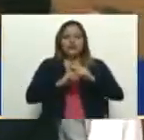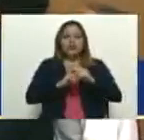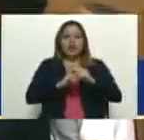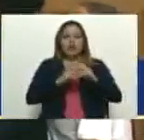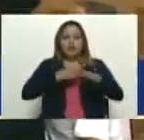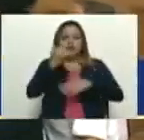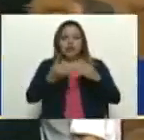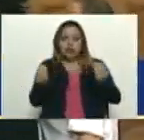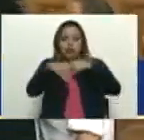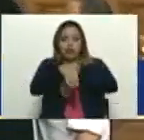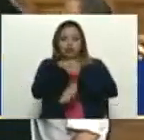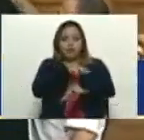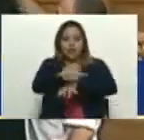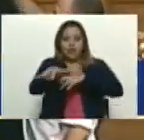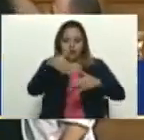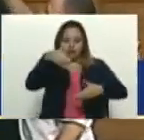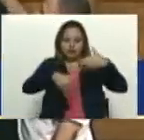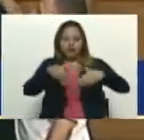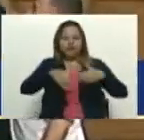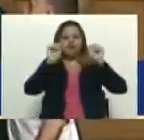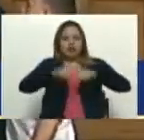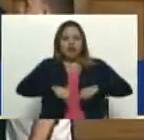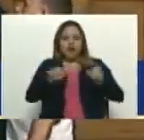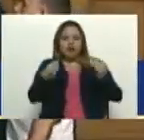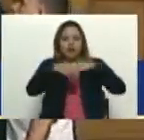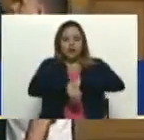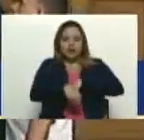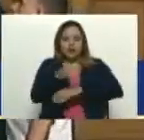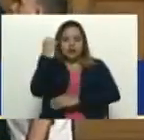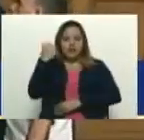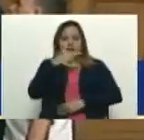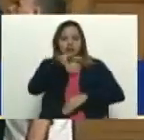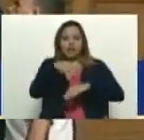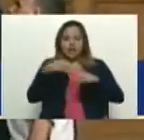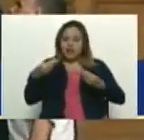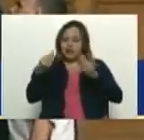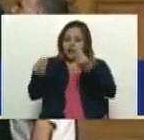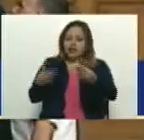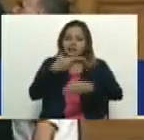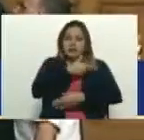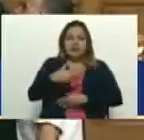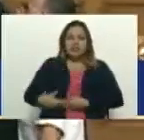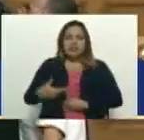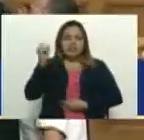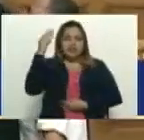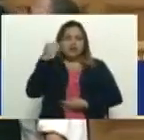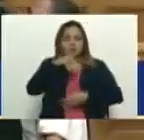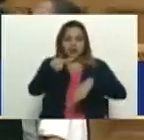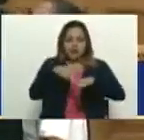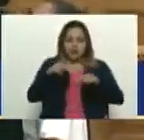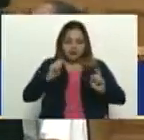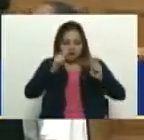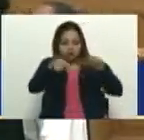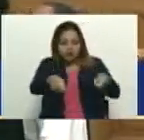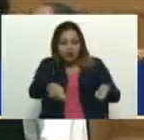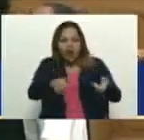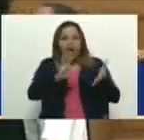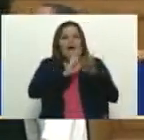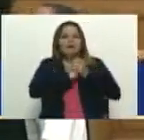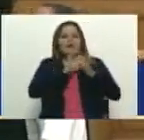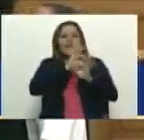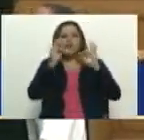por unanimidad por la Cámara Parlamentaria. Entrega el doctor Jorge Rodríguez, presidente de la Asamblea Nacional, a amigos, familiares